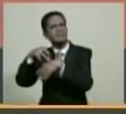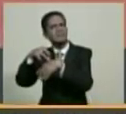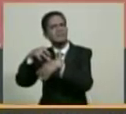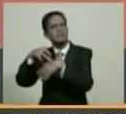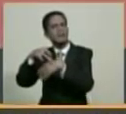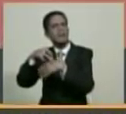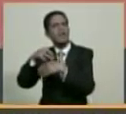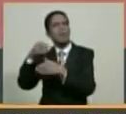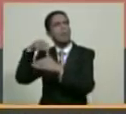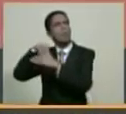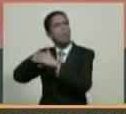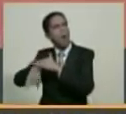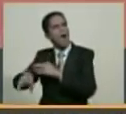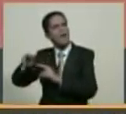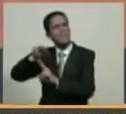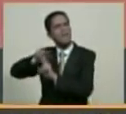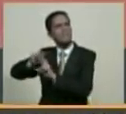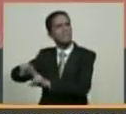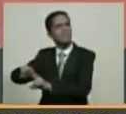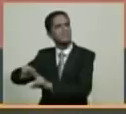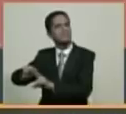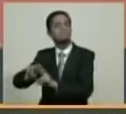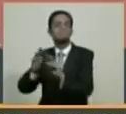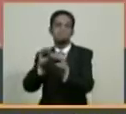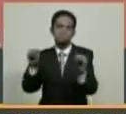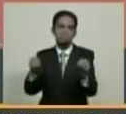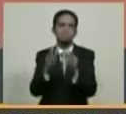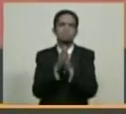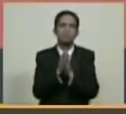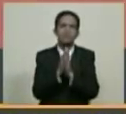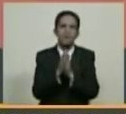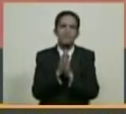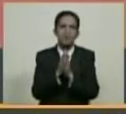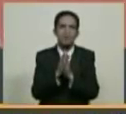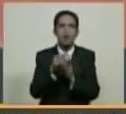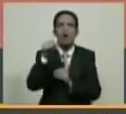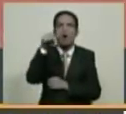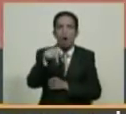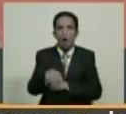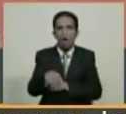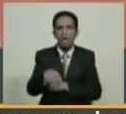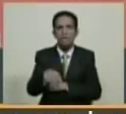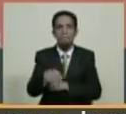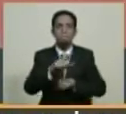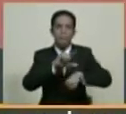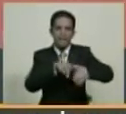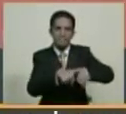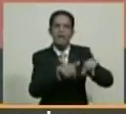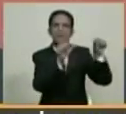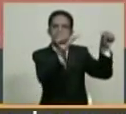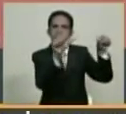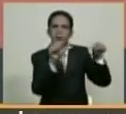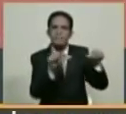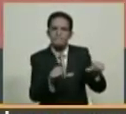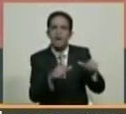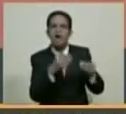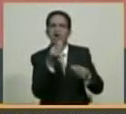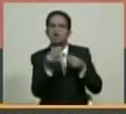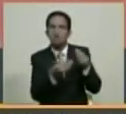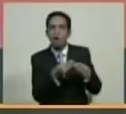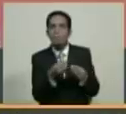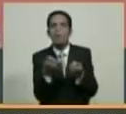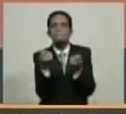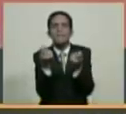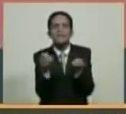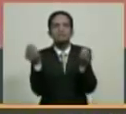aceptamos. Y hacemos un llamado a todos los productores cárnicos. Hoy vamos a publicar las especificaciones técnicas del precio